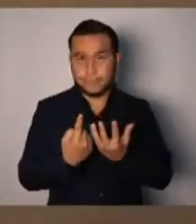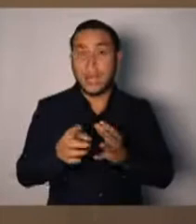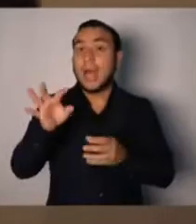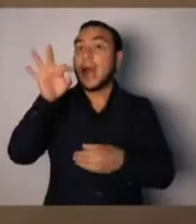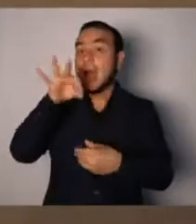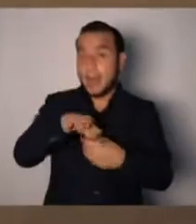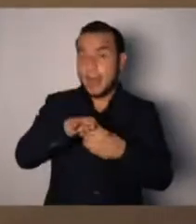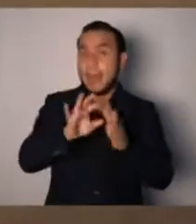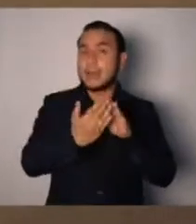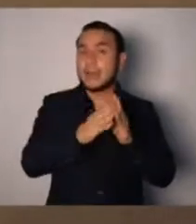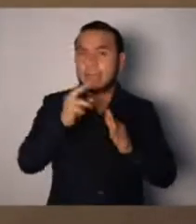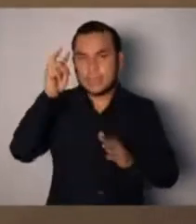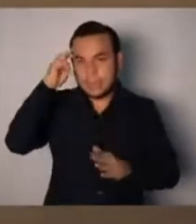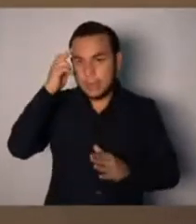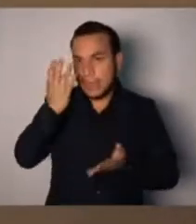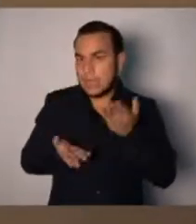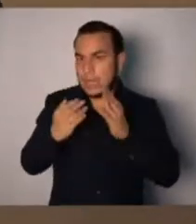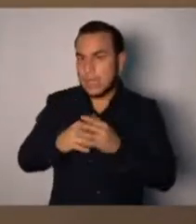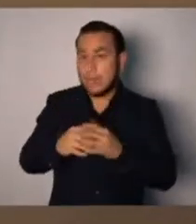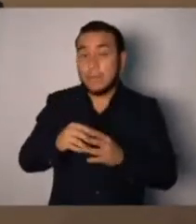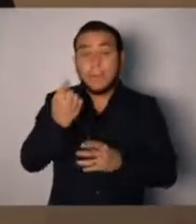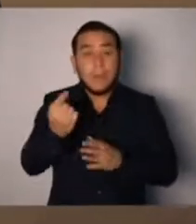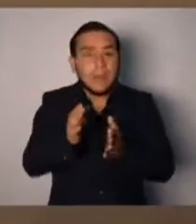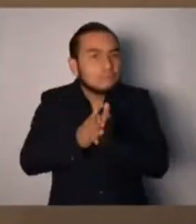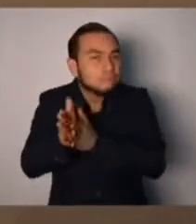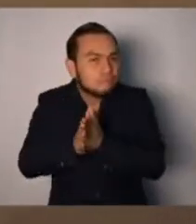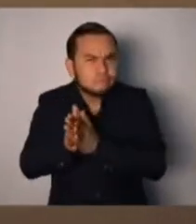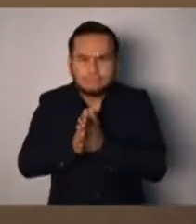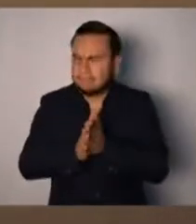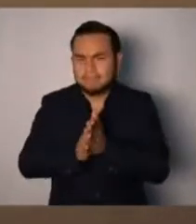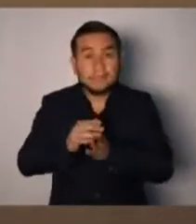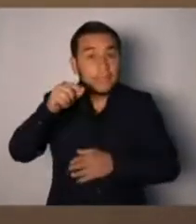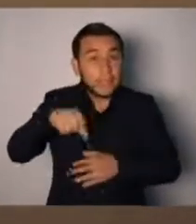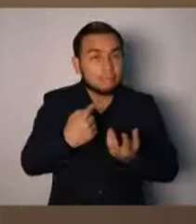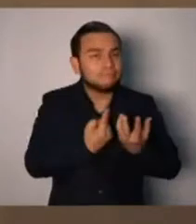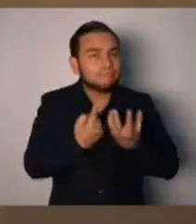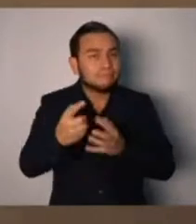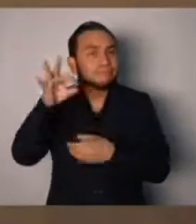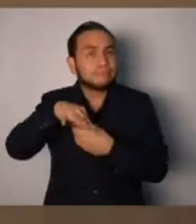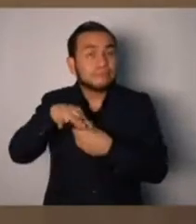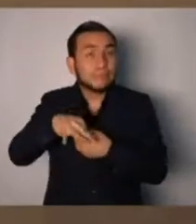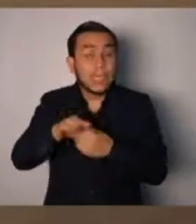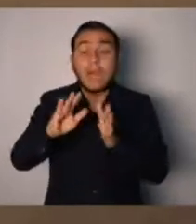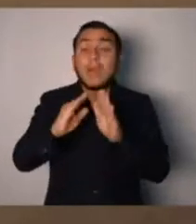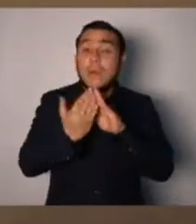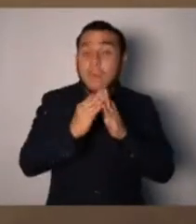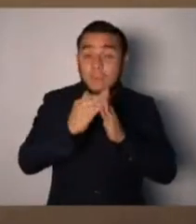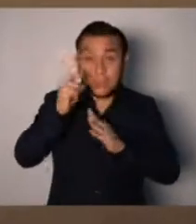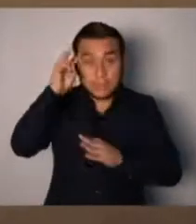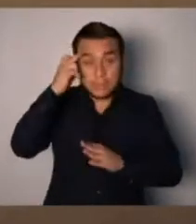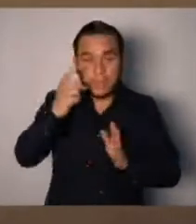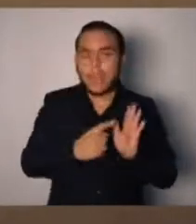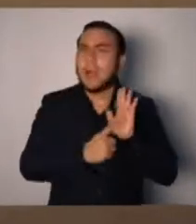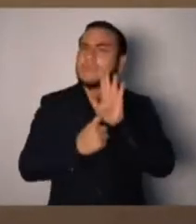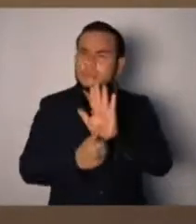representar su interés su visión su criterio su ideología pero la comunidad debe ser representada por sus